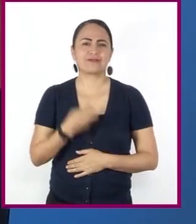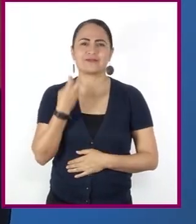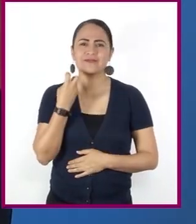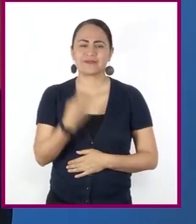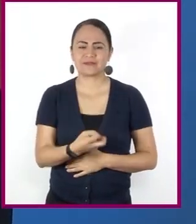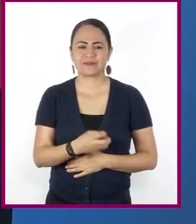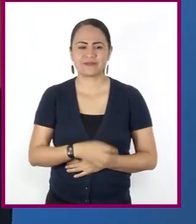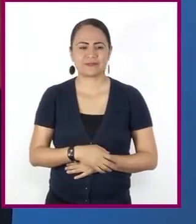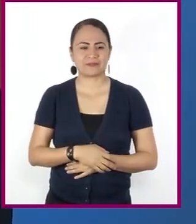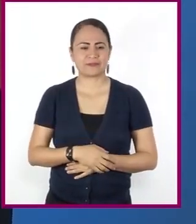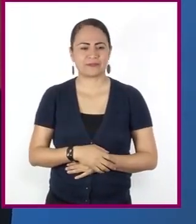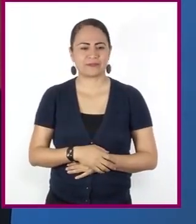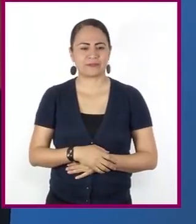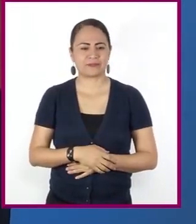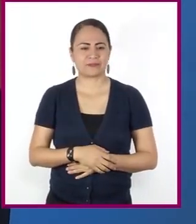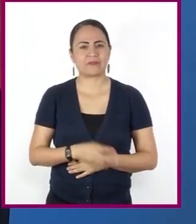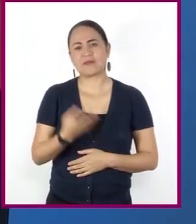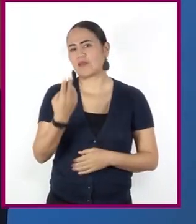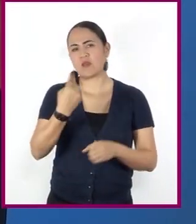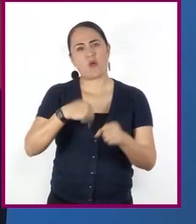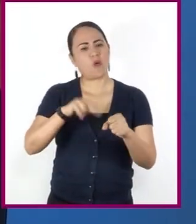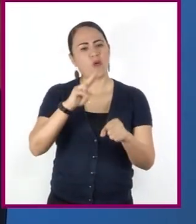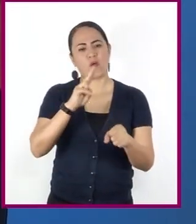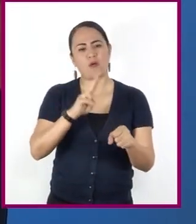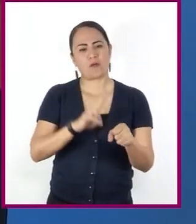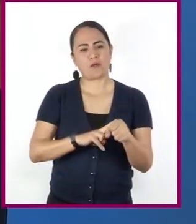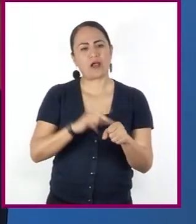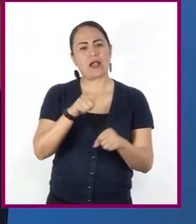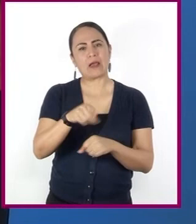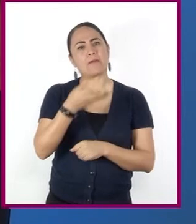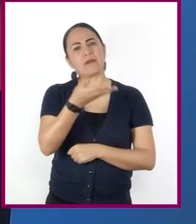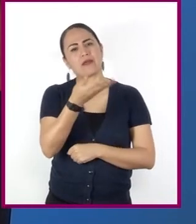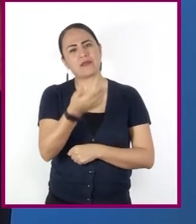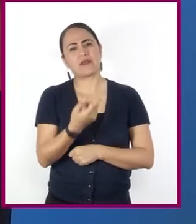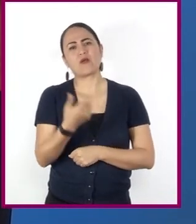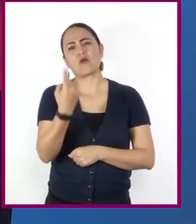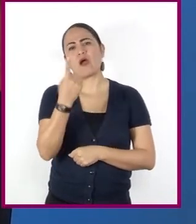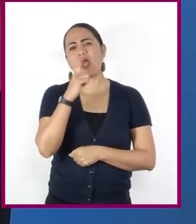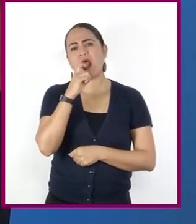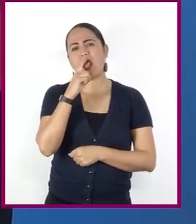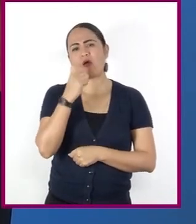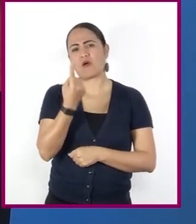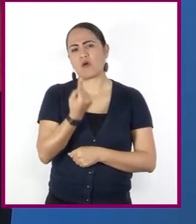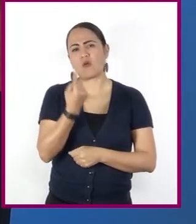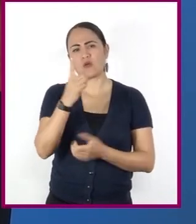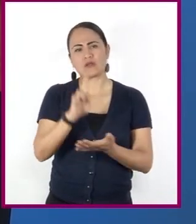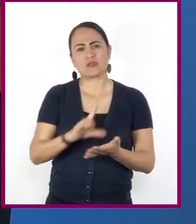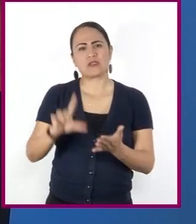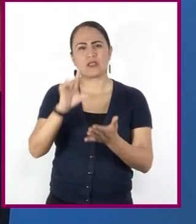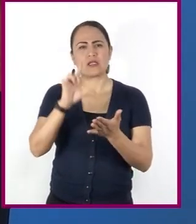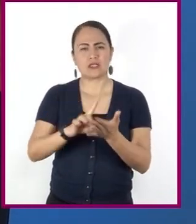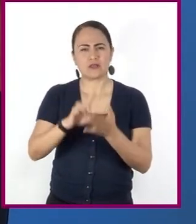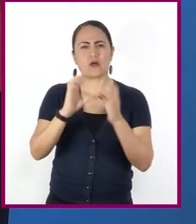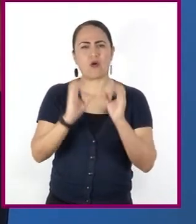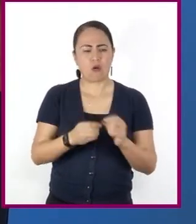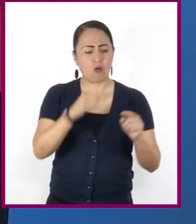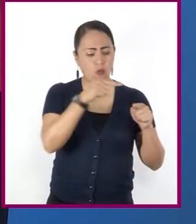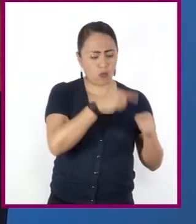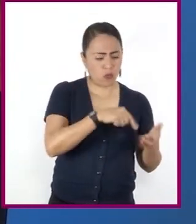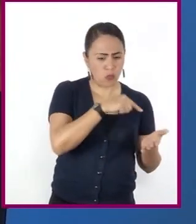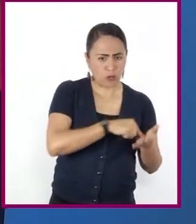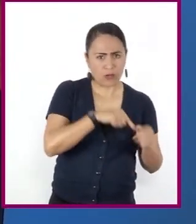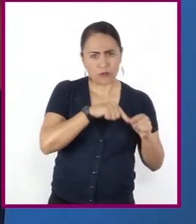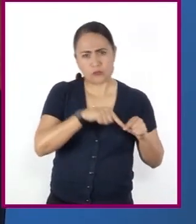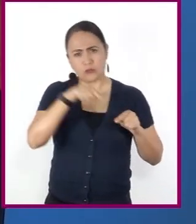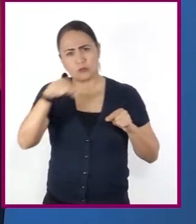Exactamente, porque algo común como ahora lo es pedir 1 litro de agua o conocer la distancia exacta que hay de un lugar a